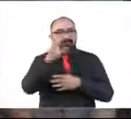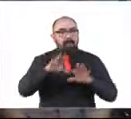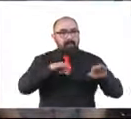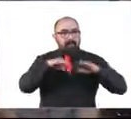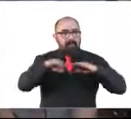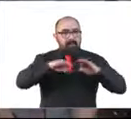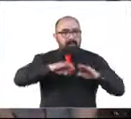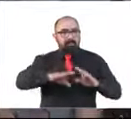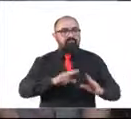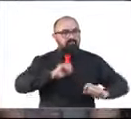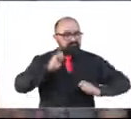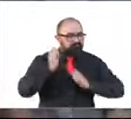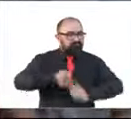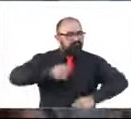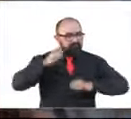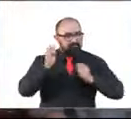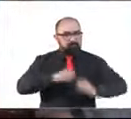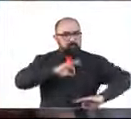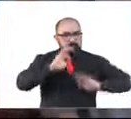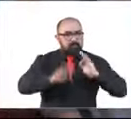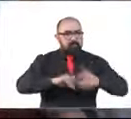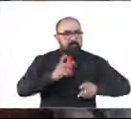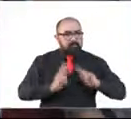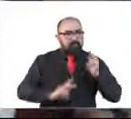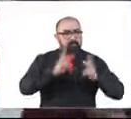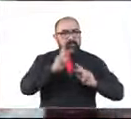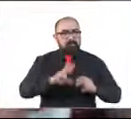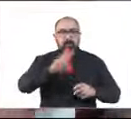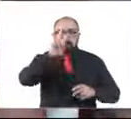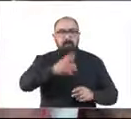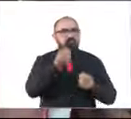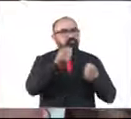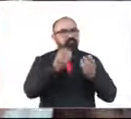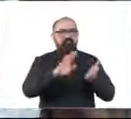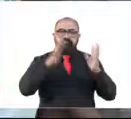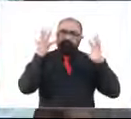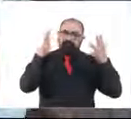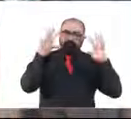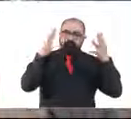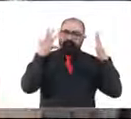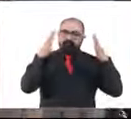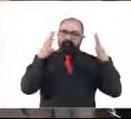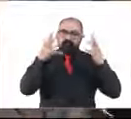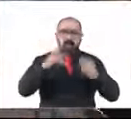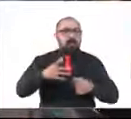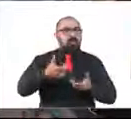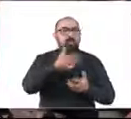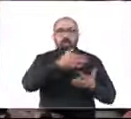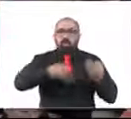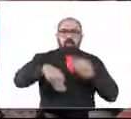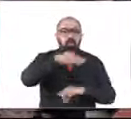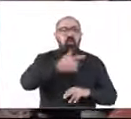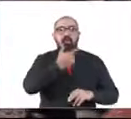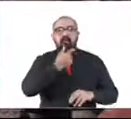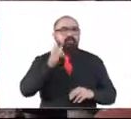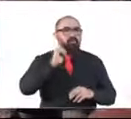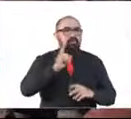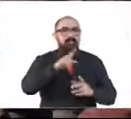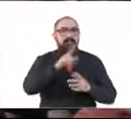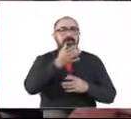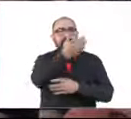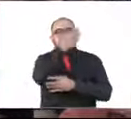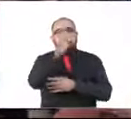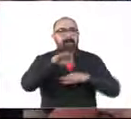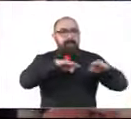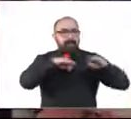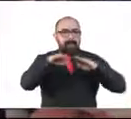productos cultivados por esas manos que alimentan a México. Así que les mandamos un aplauso a todas y a todos los agricultores y